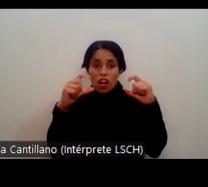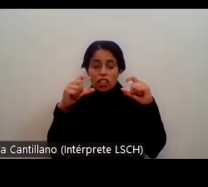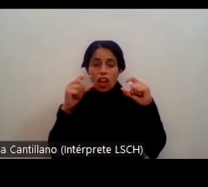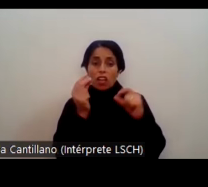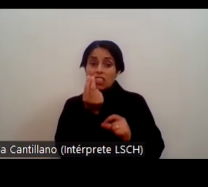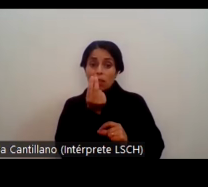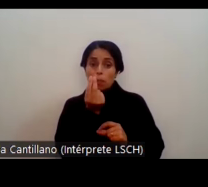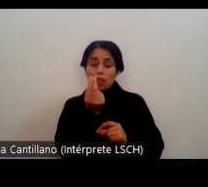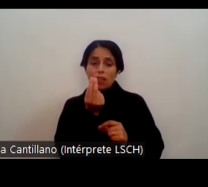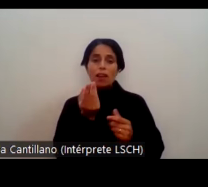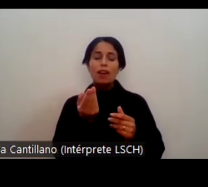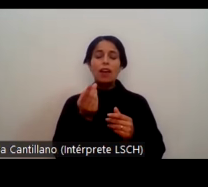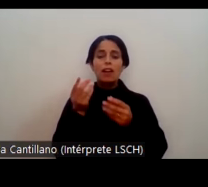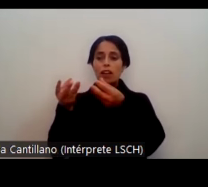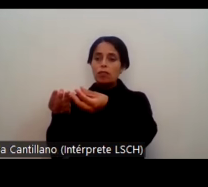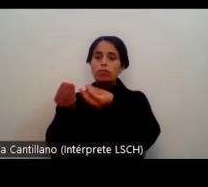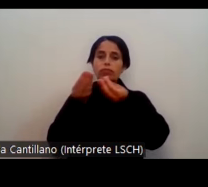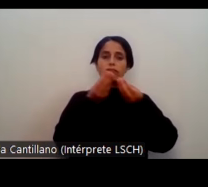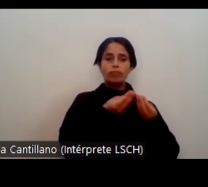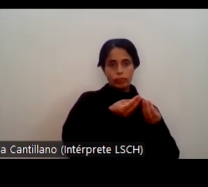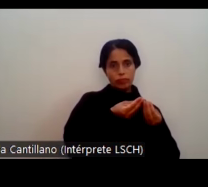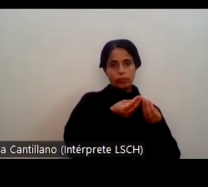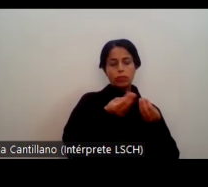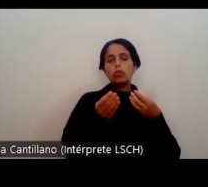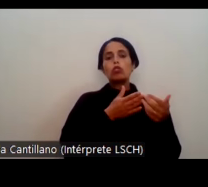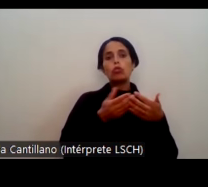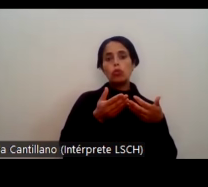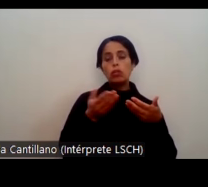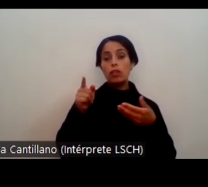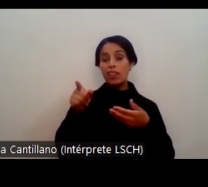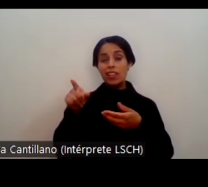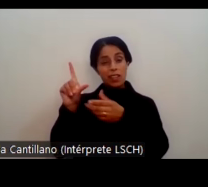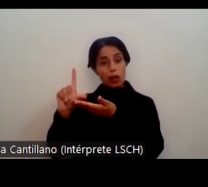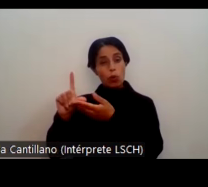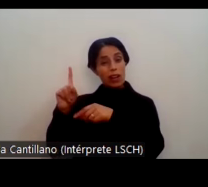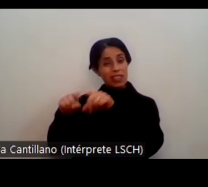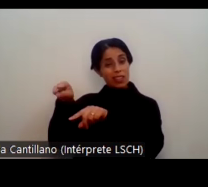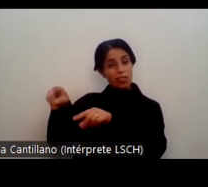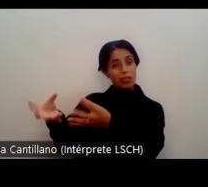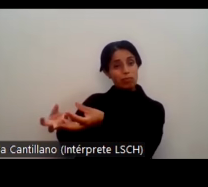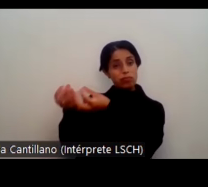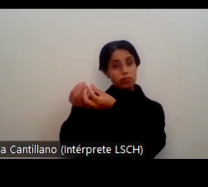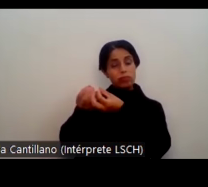vainas fueron traídas desde esas distancias, de esas localidades.